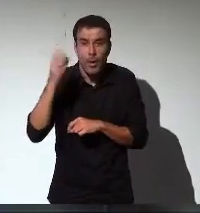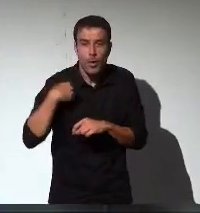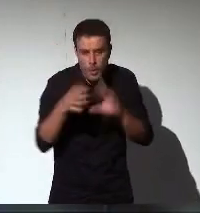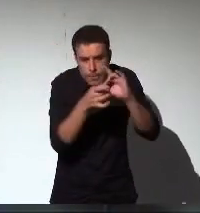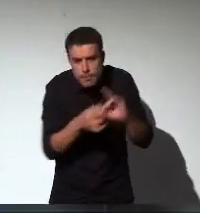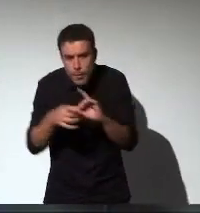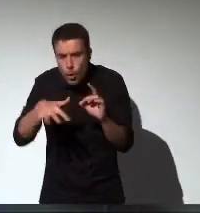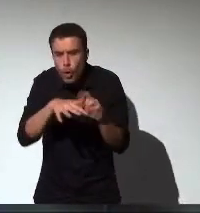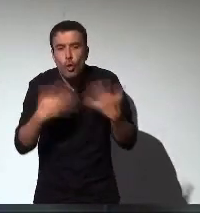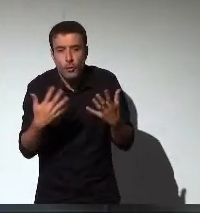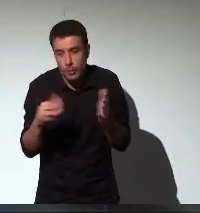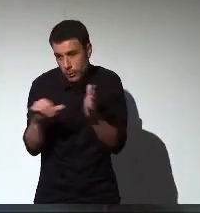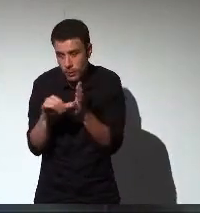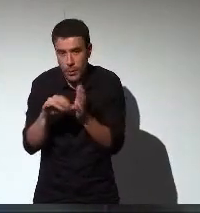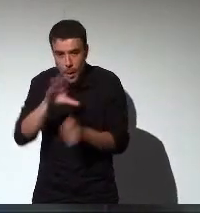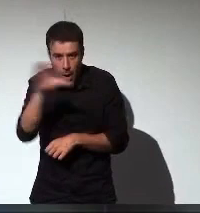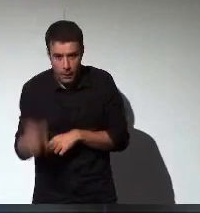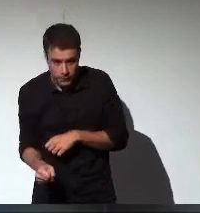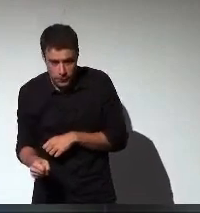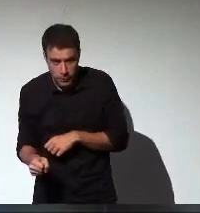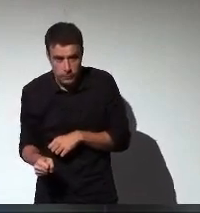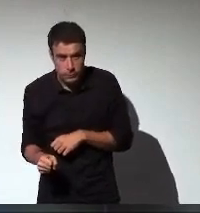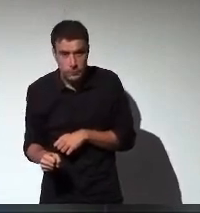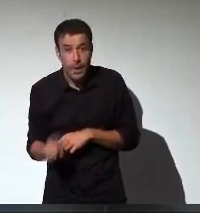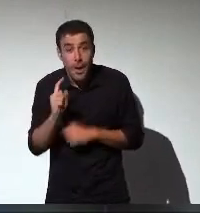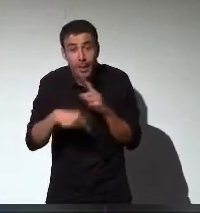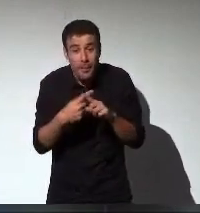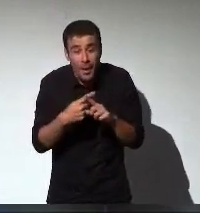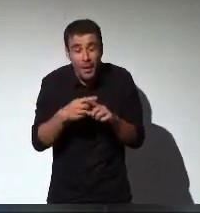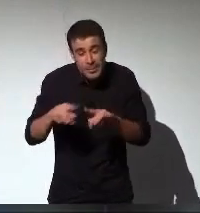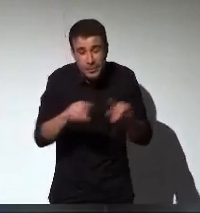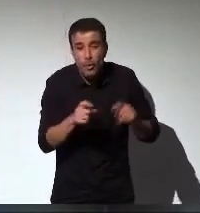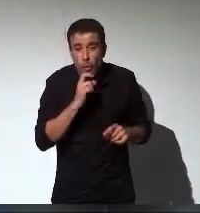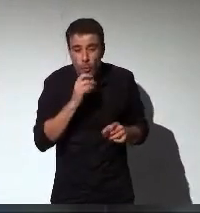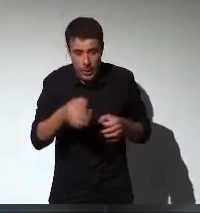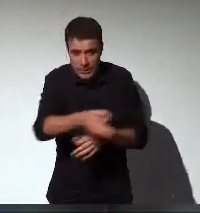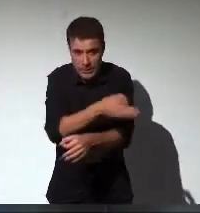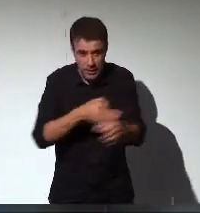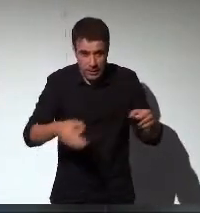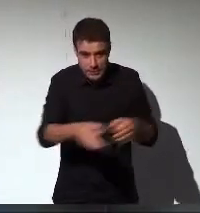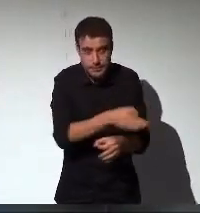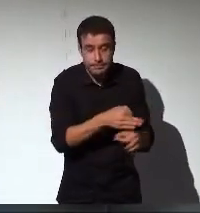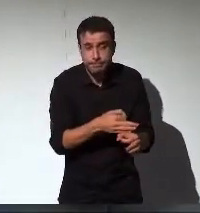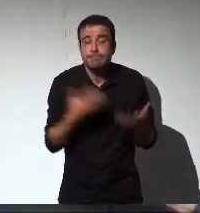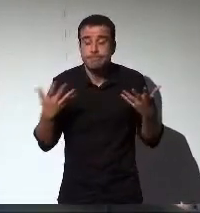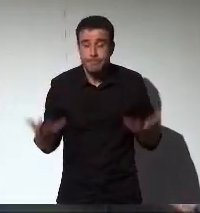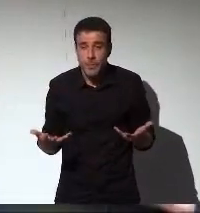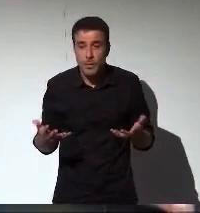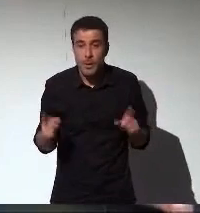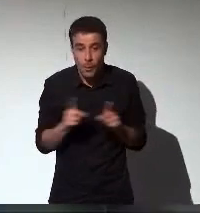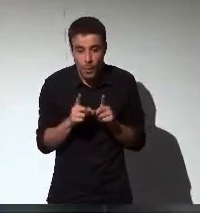africano. Y además somos un territorio insular. Por lo tanto, tenemos